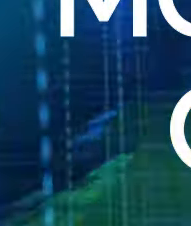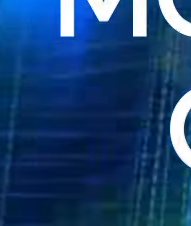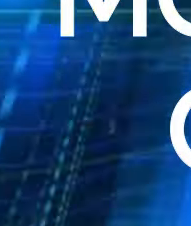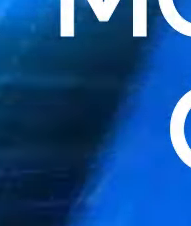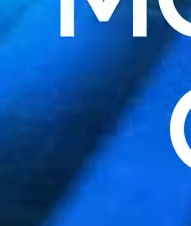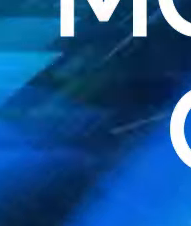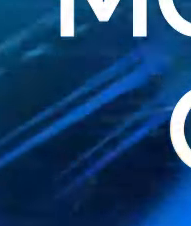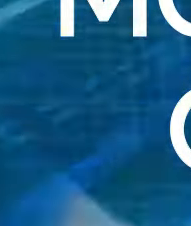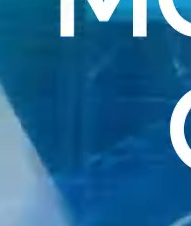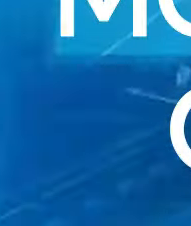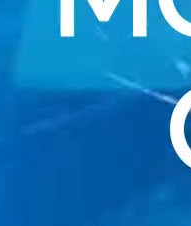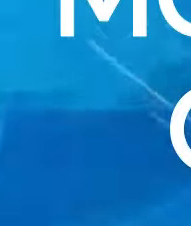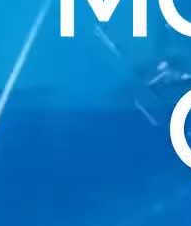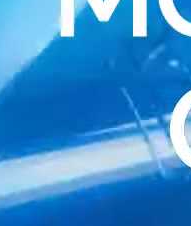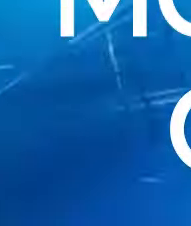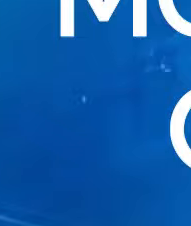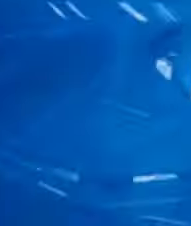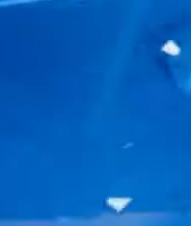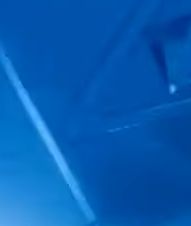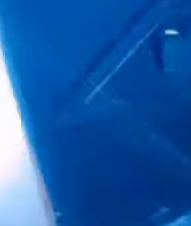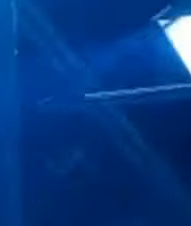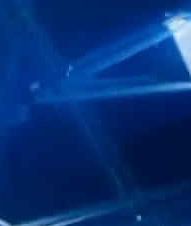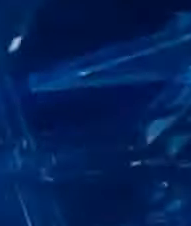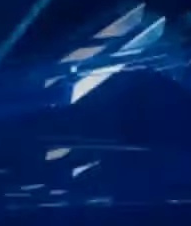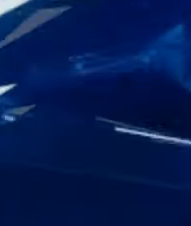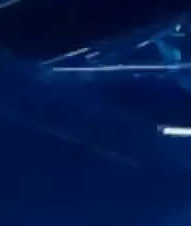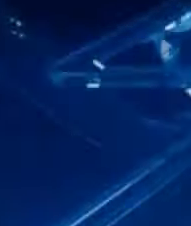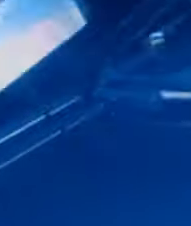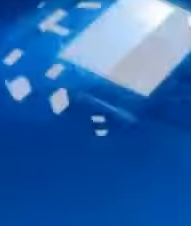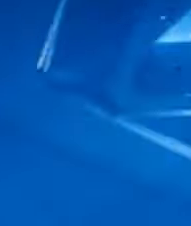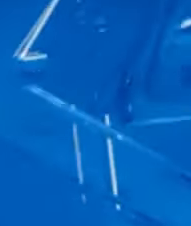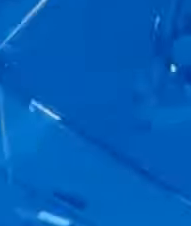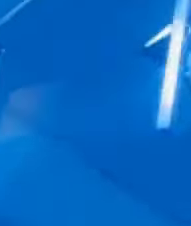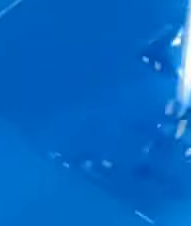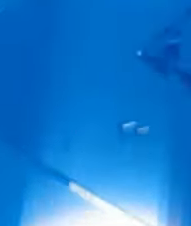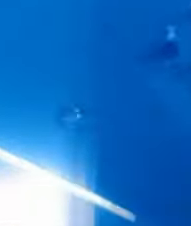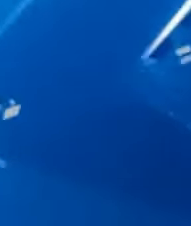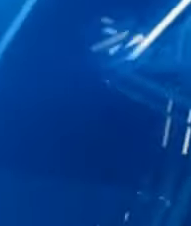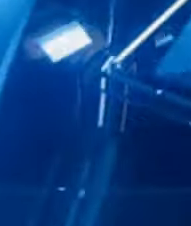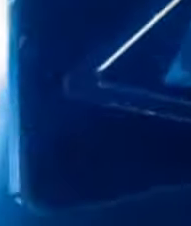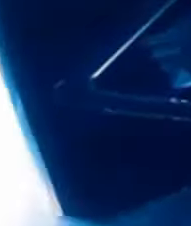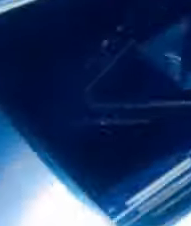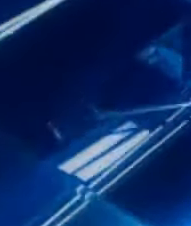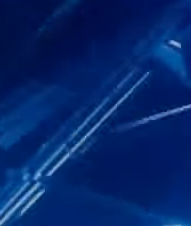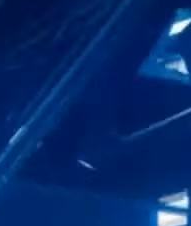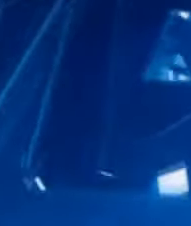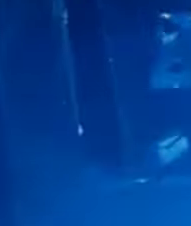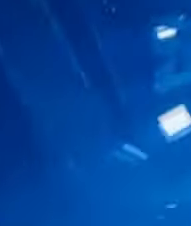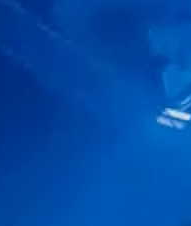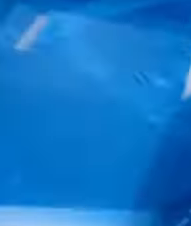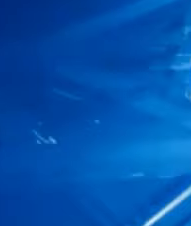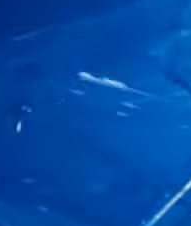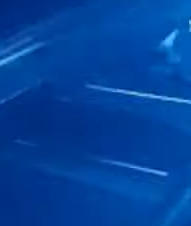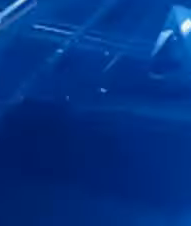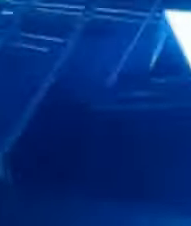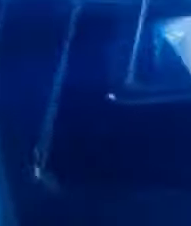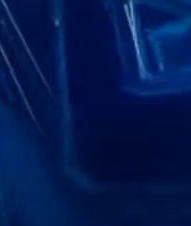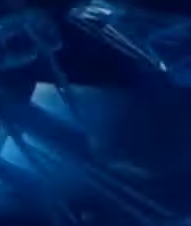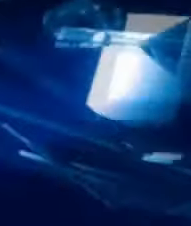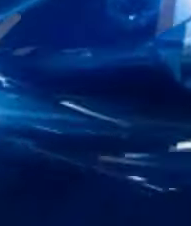en Guadalajara, de ratificar que el cártel de Movimiento Ciudadano se queda con la capital.